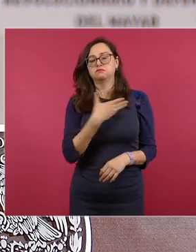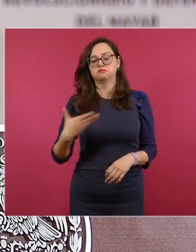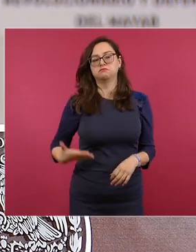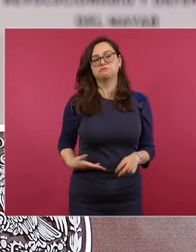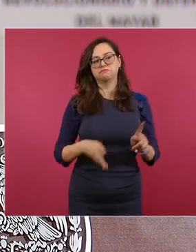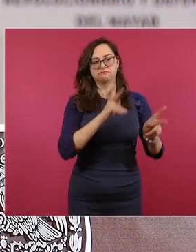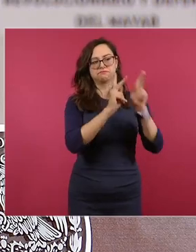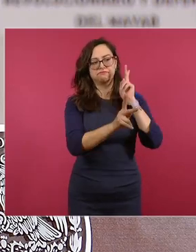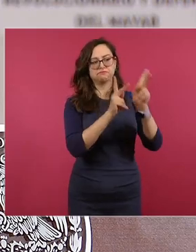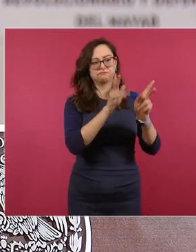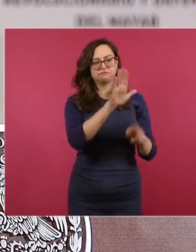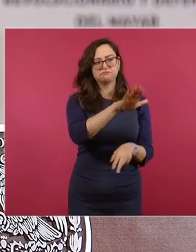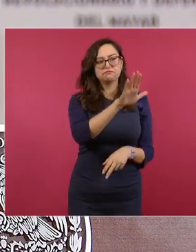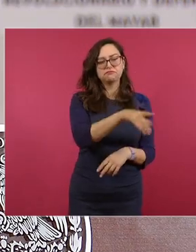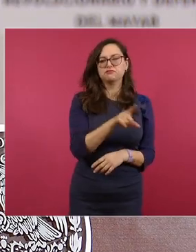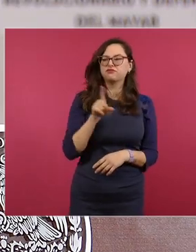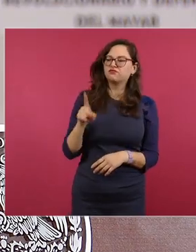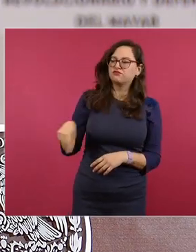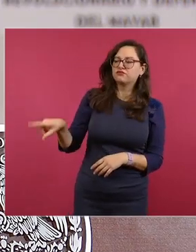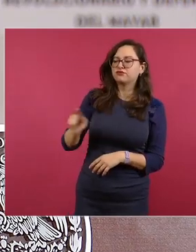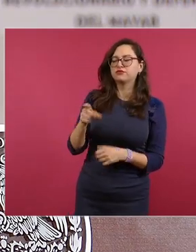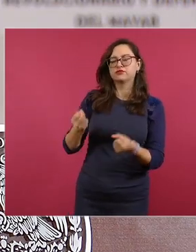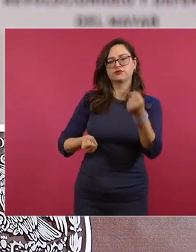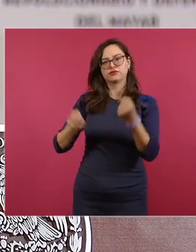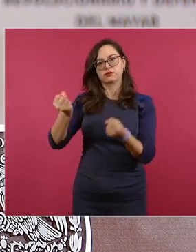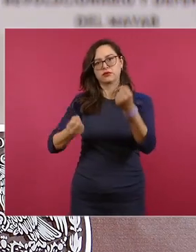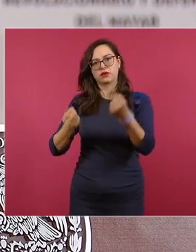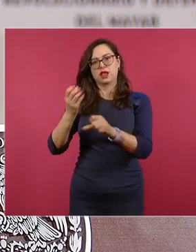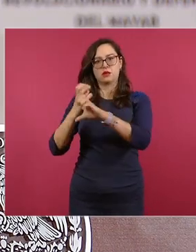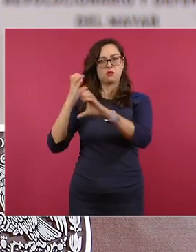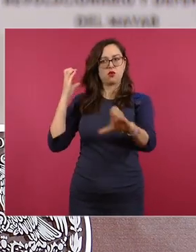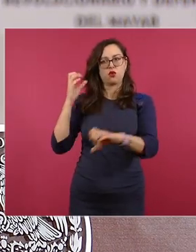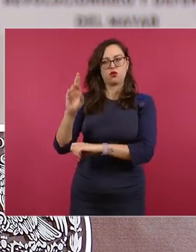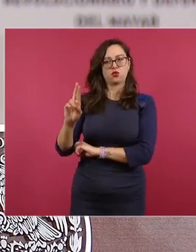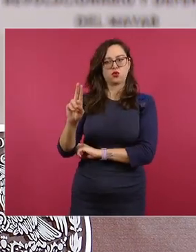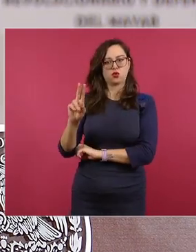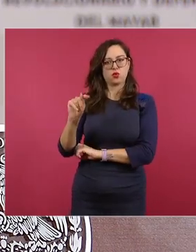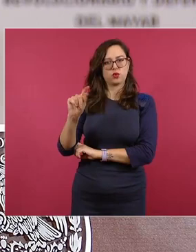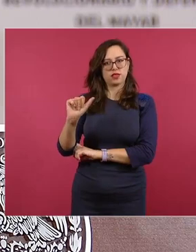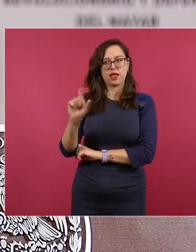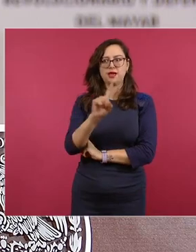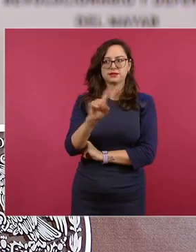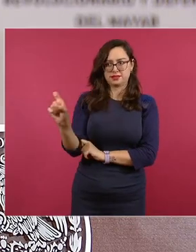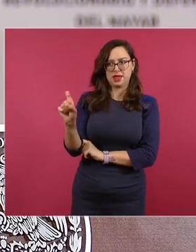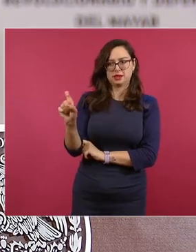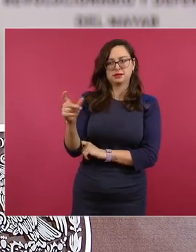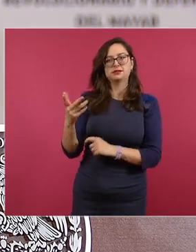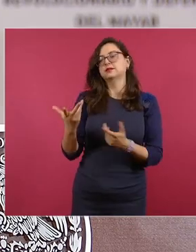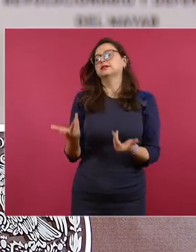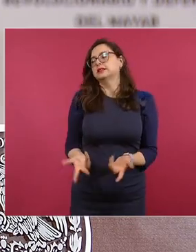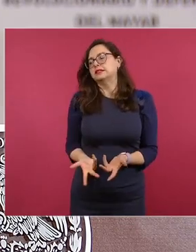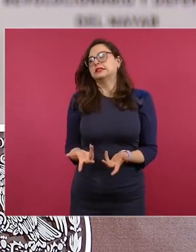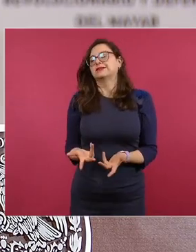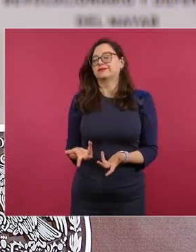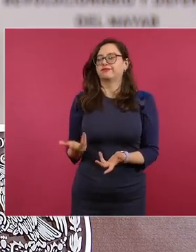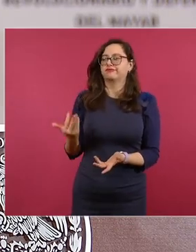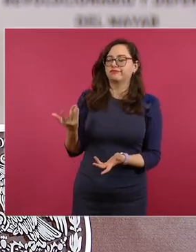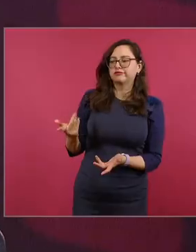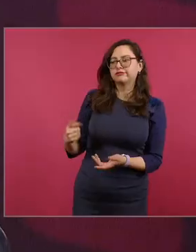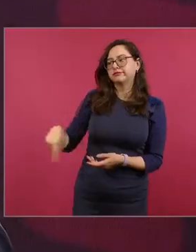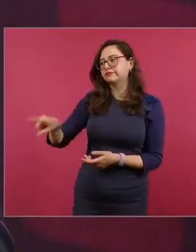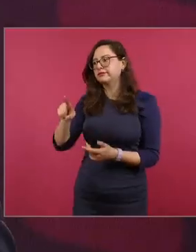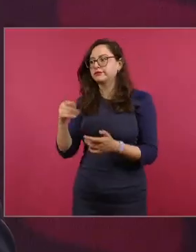tema de los extrabajadores de Ruta 100, y así como el gobierno federal ha buscado hacer justicia en